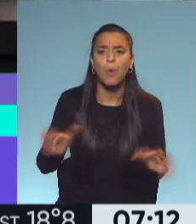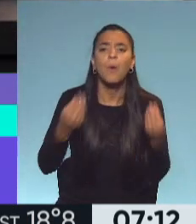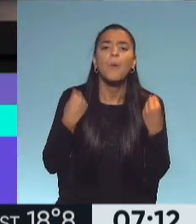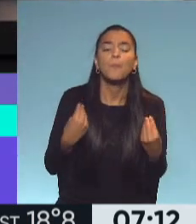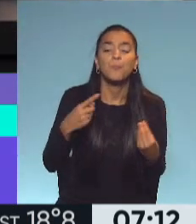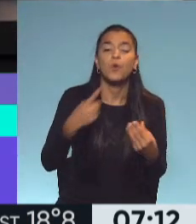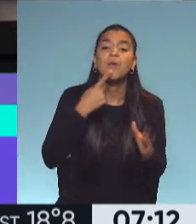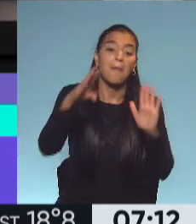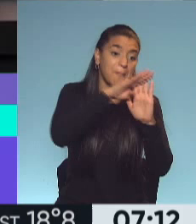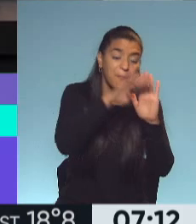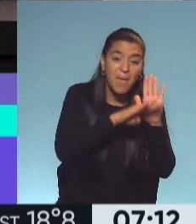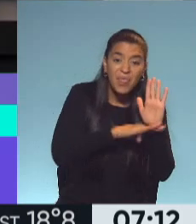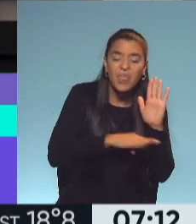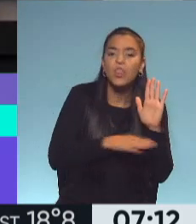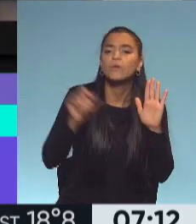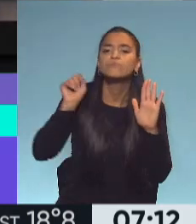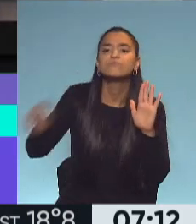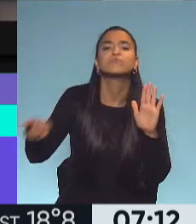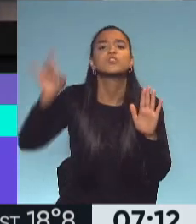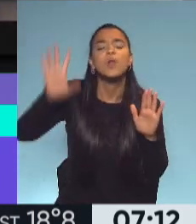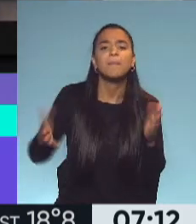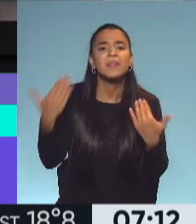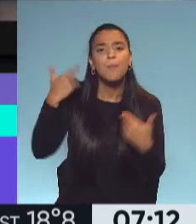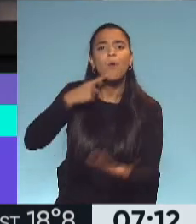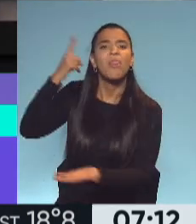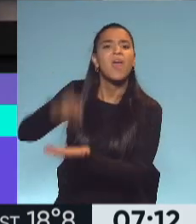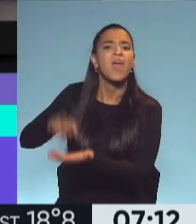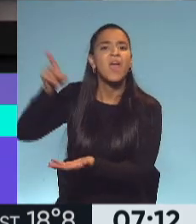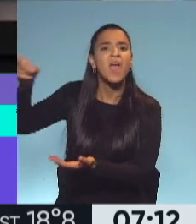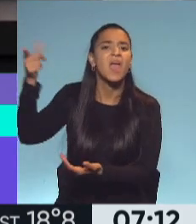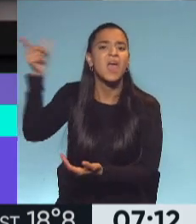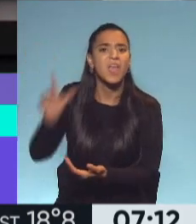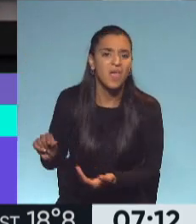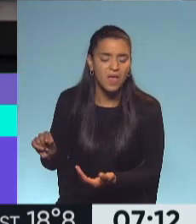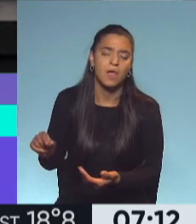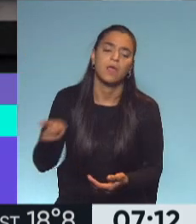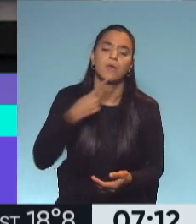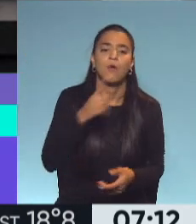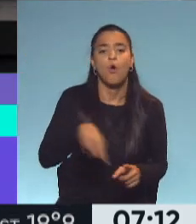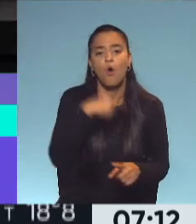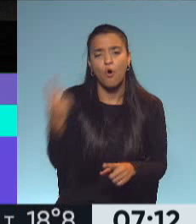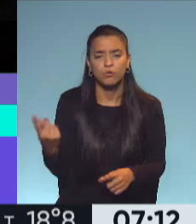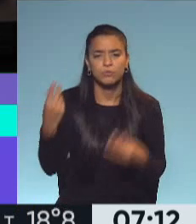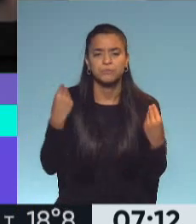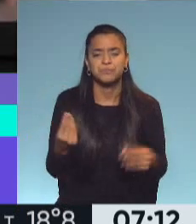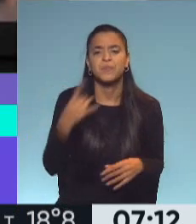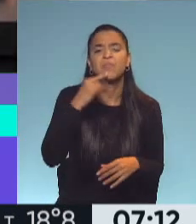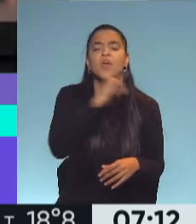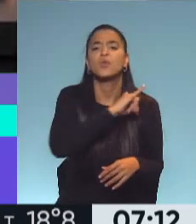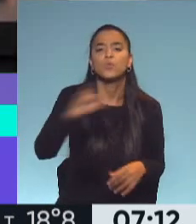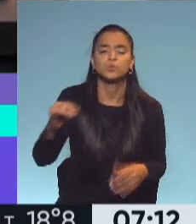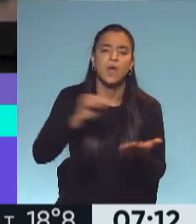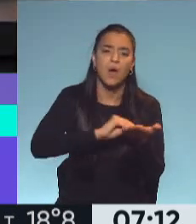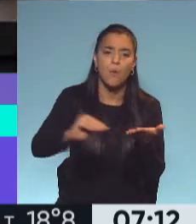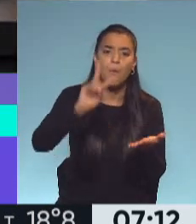porque toma medidas que son del exclusivo resorte de la justicia federal. Otra de las repercusiones del fallo fue una denuncia realizada por la